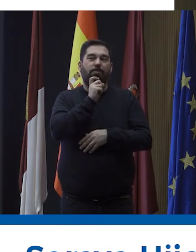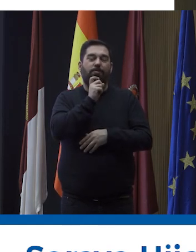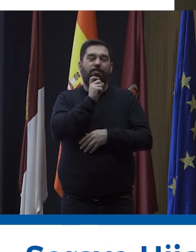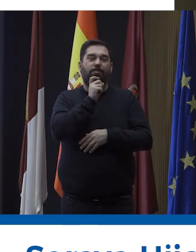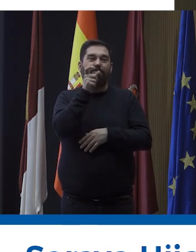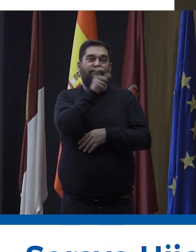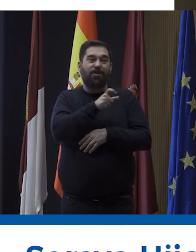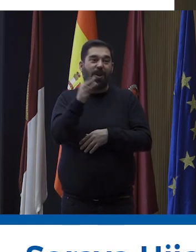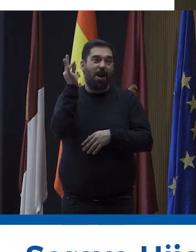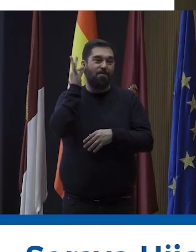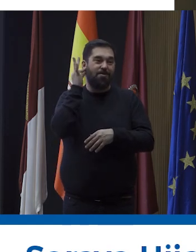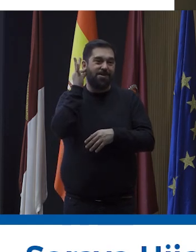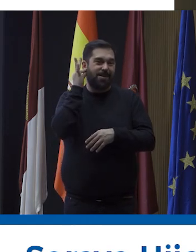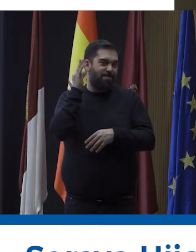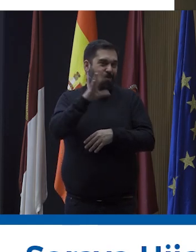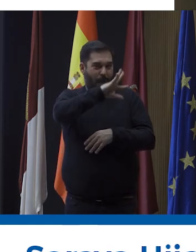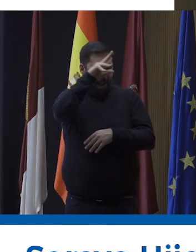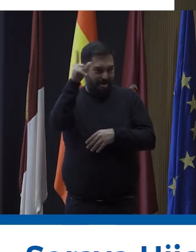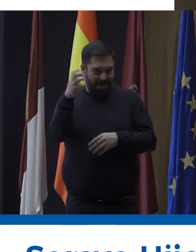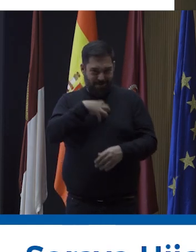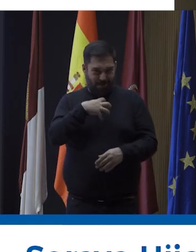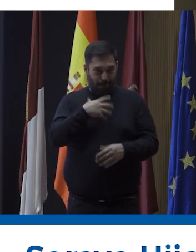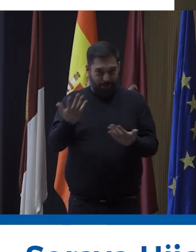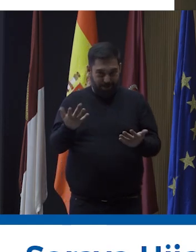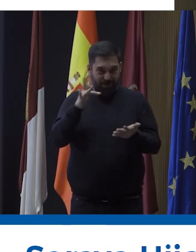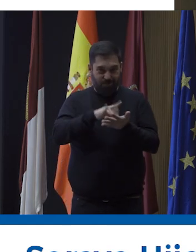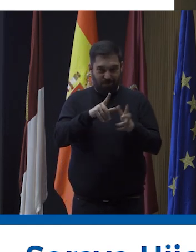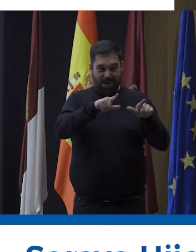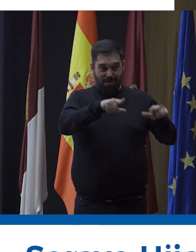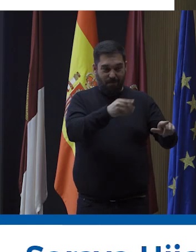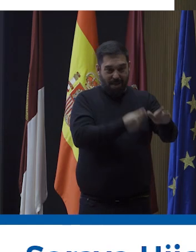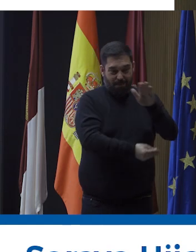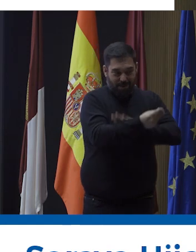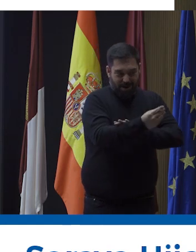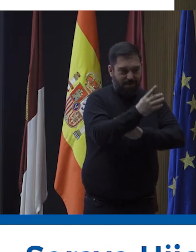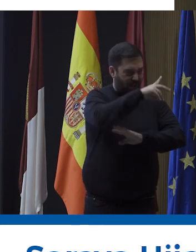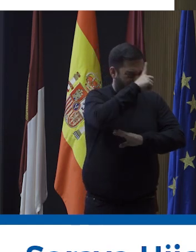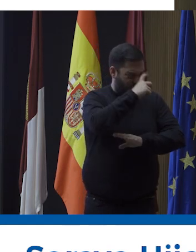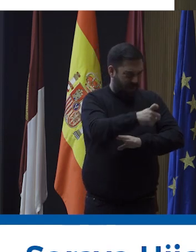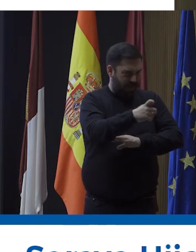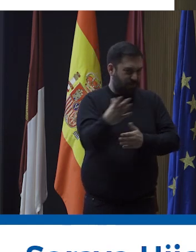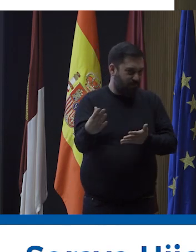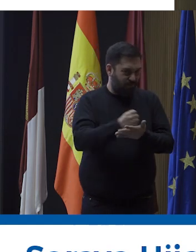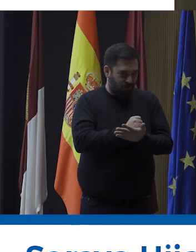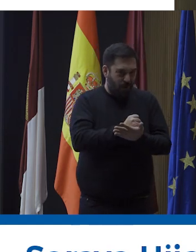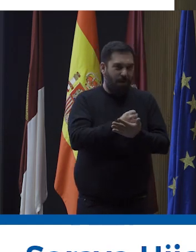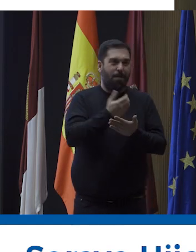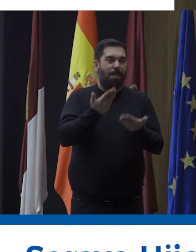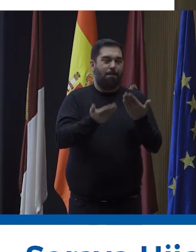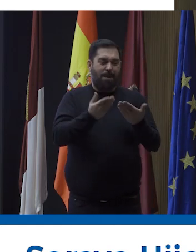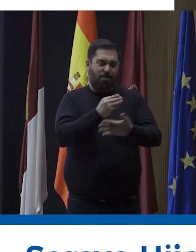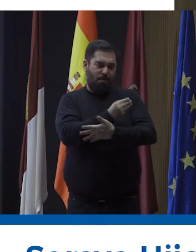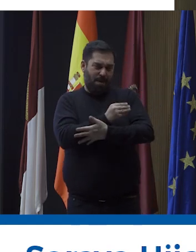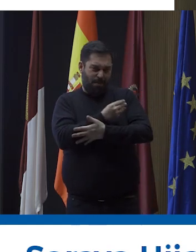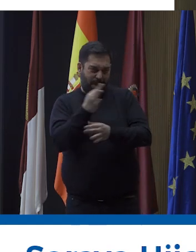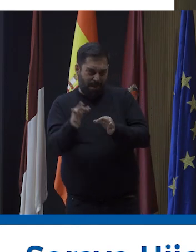sus partos. Todas saben desde que entran en el paritorio hasta que salen todo lo que pasó, lo que pesó, los puntos que me